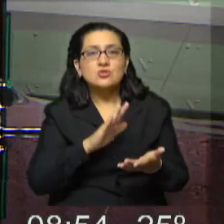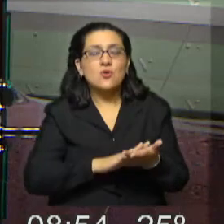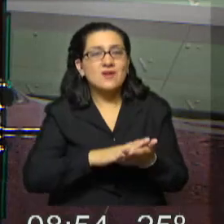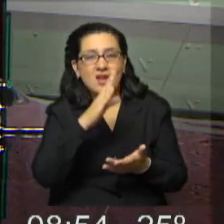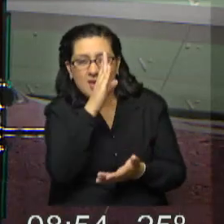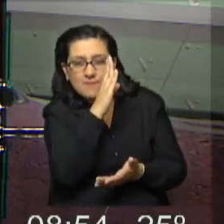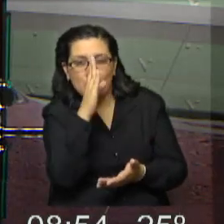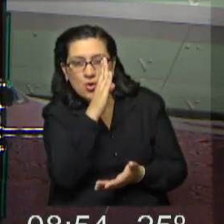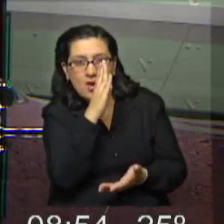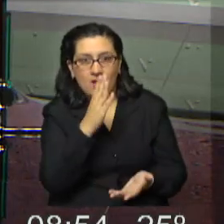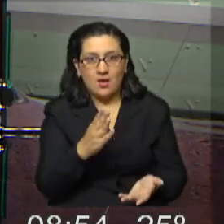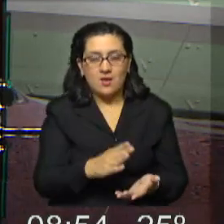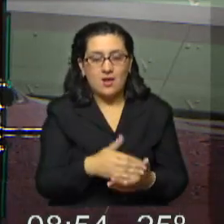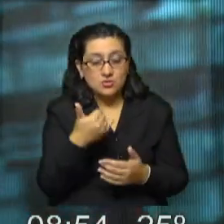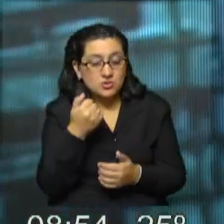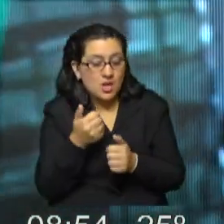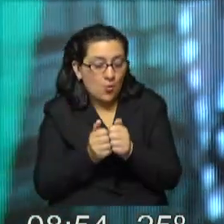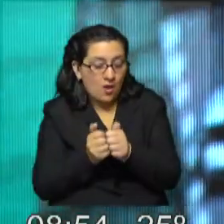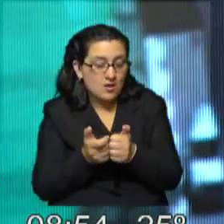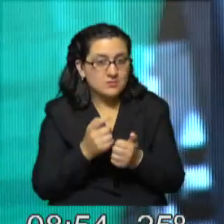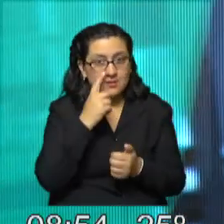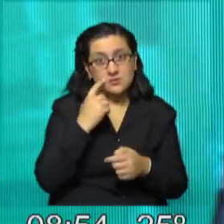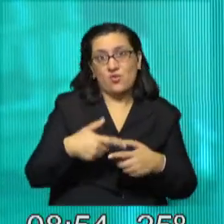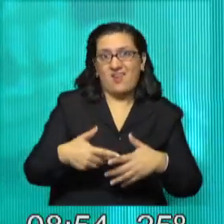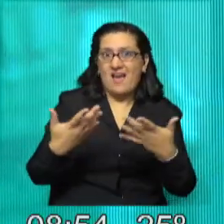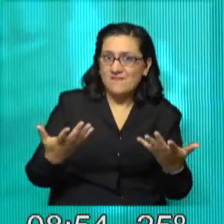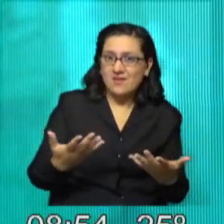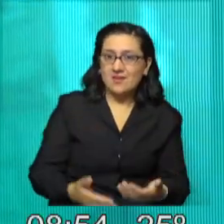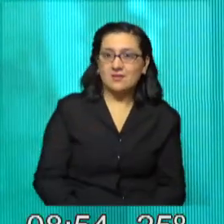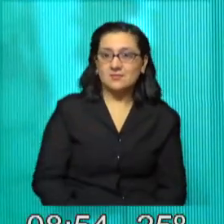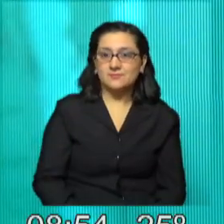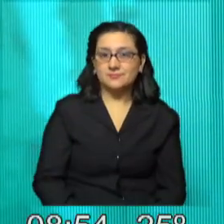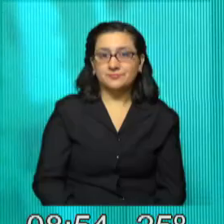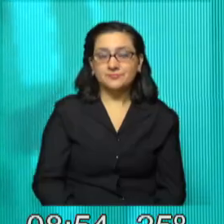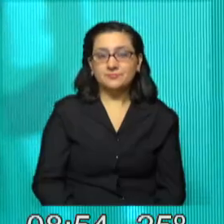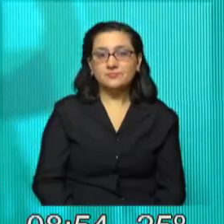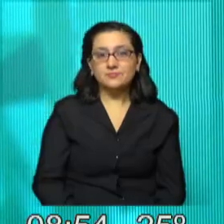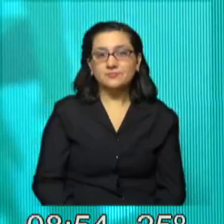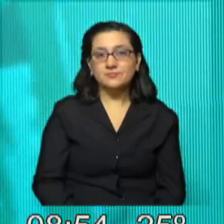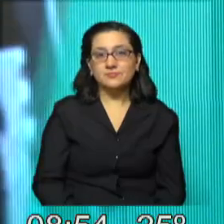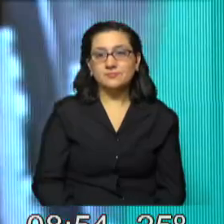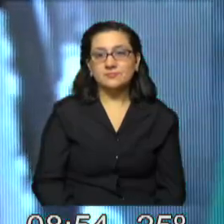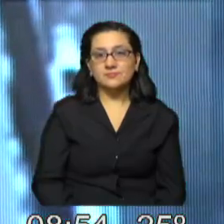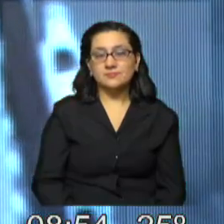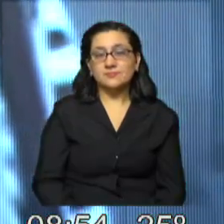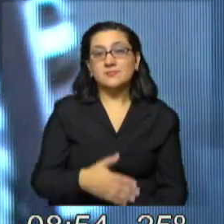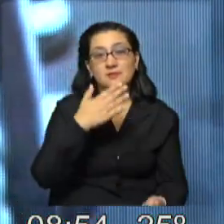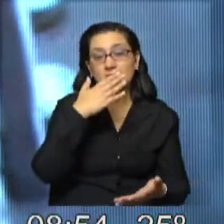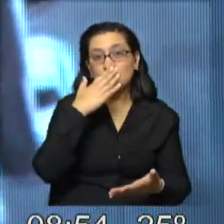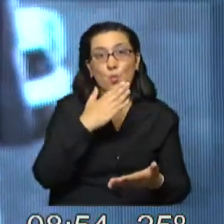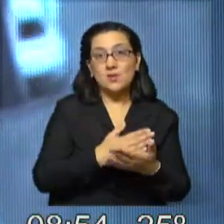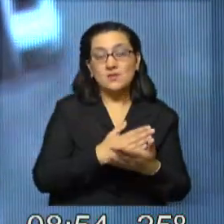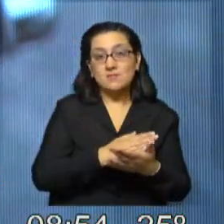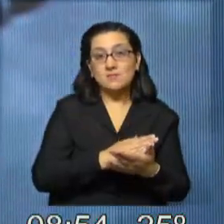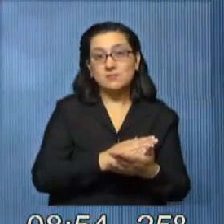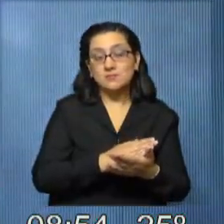que se ha dado en las últimas horas? Bueno, de extremada gravedad. Y lo que termina pasando en las últimas horas